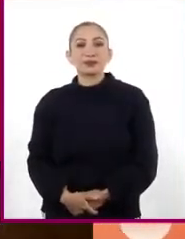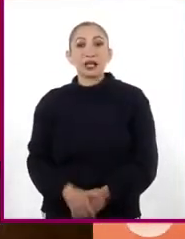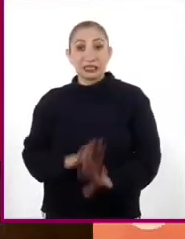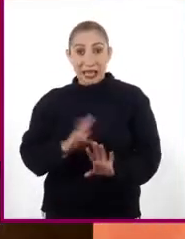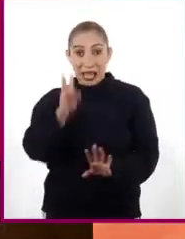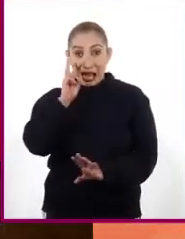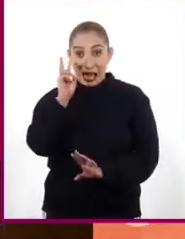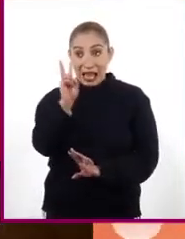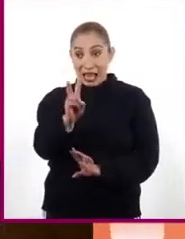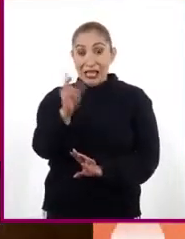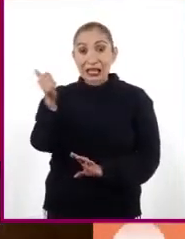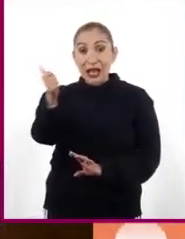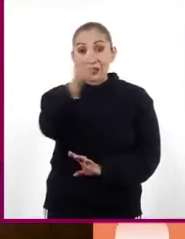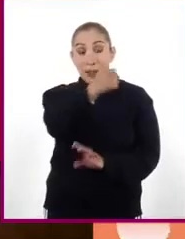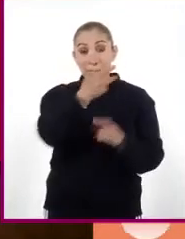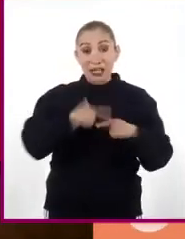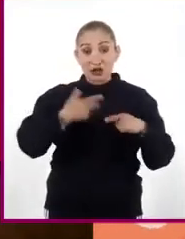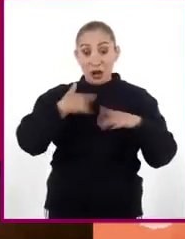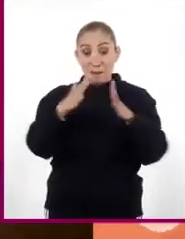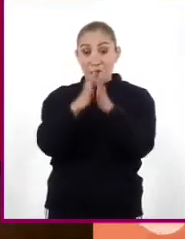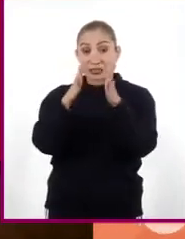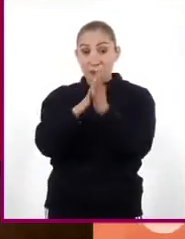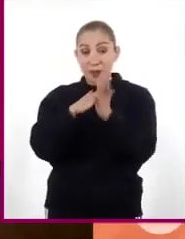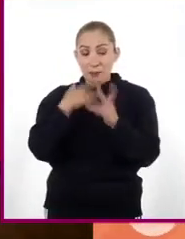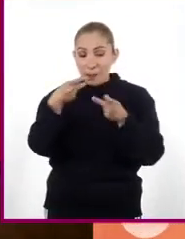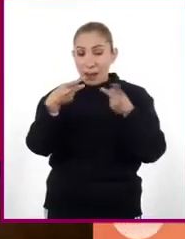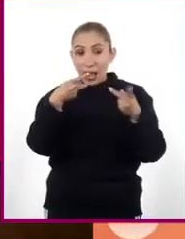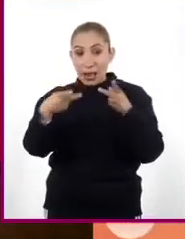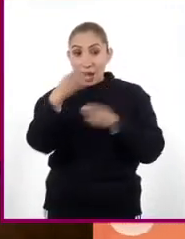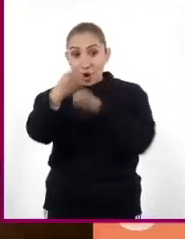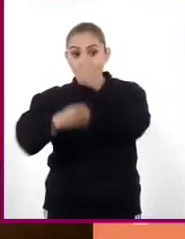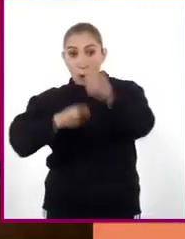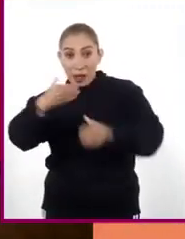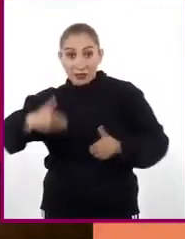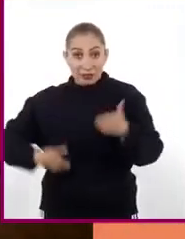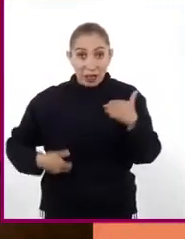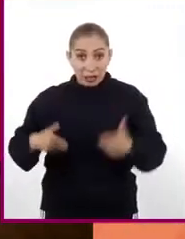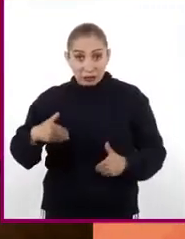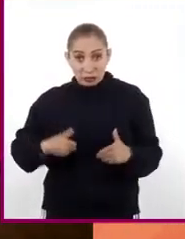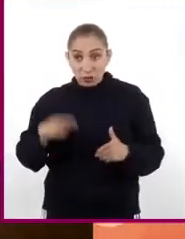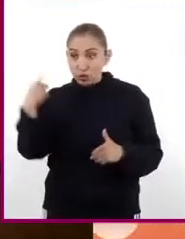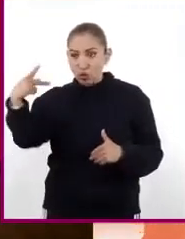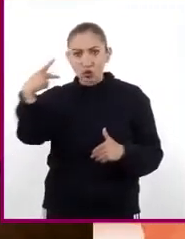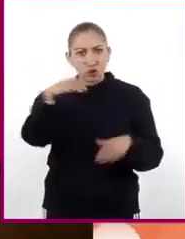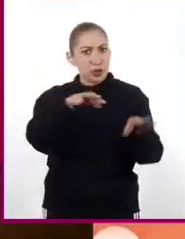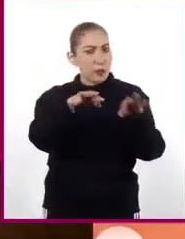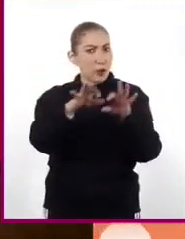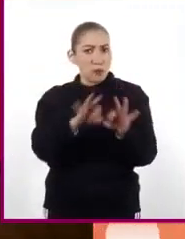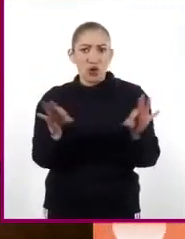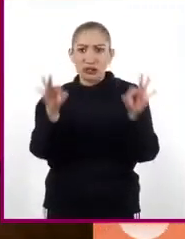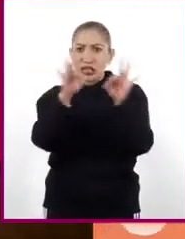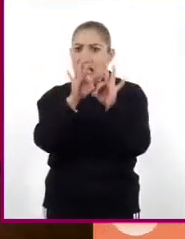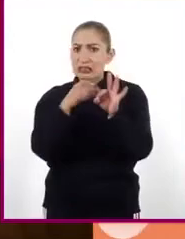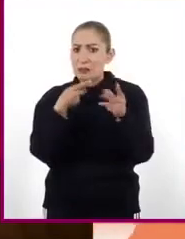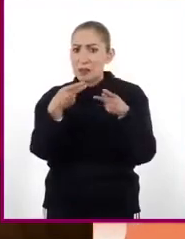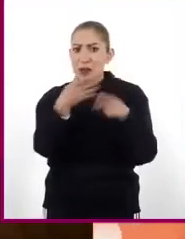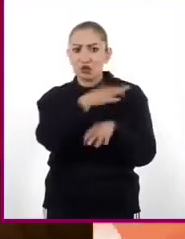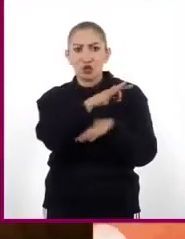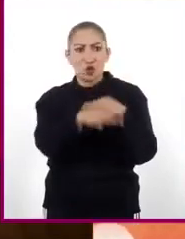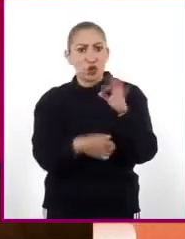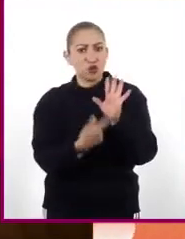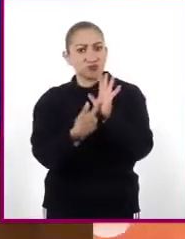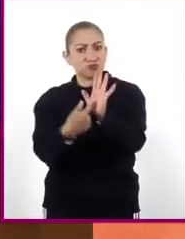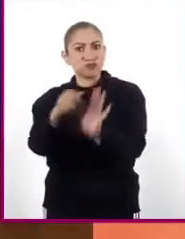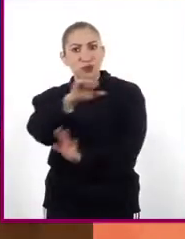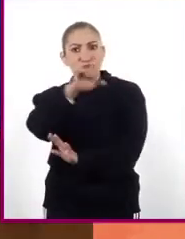Como habrán observado, cada persona que participa en el proceso creativo de un espectáculo teatral cumple una función importante en la realización de una